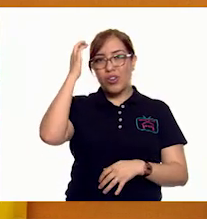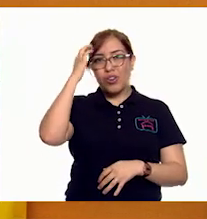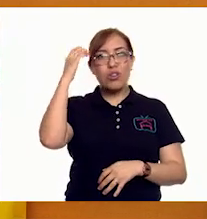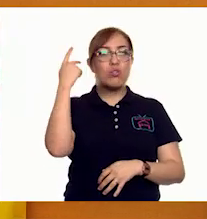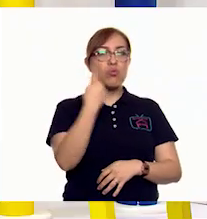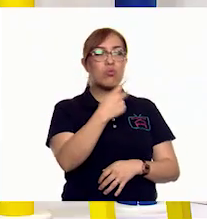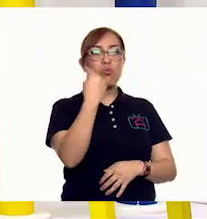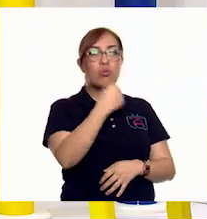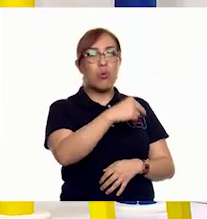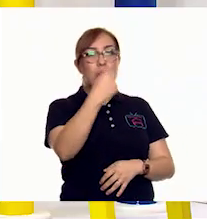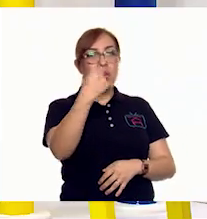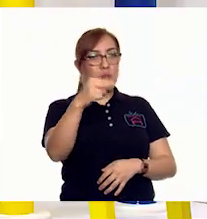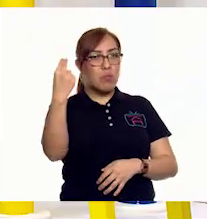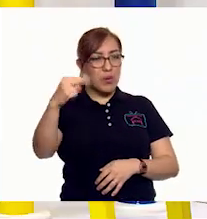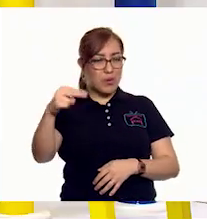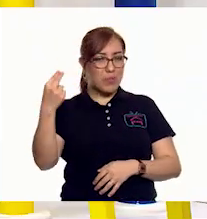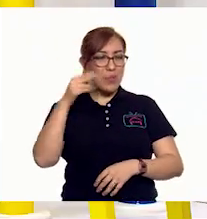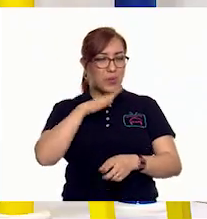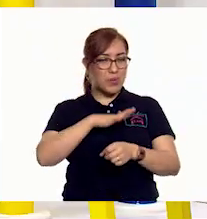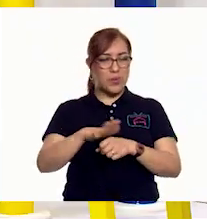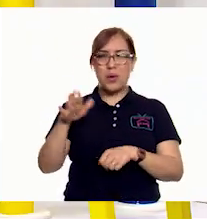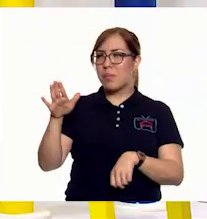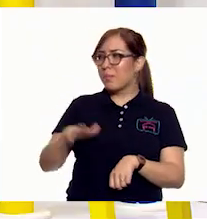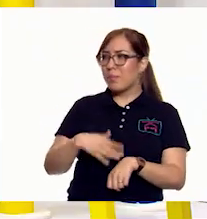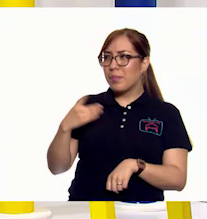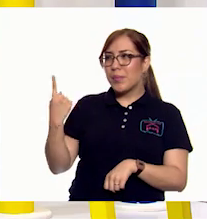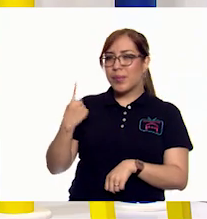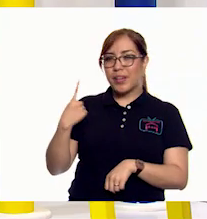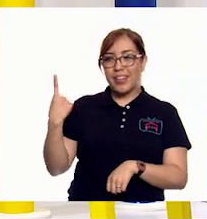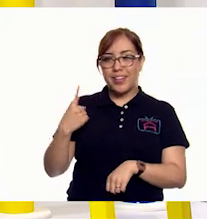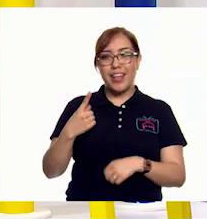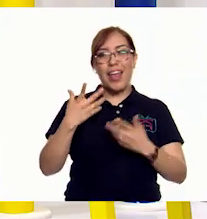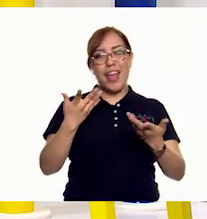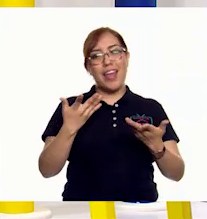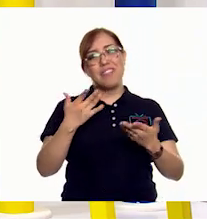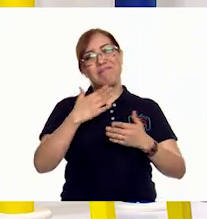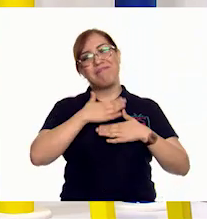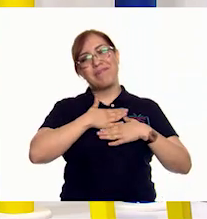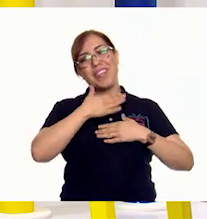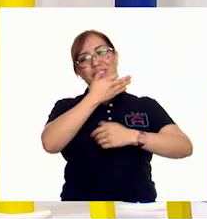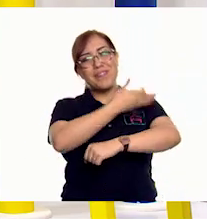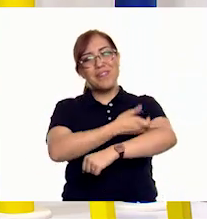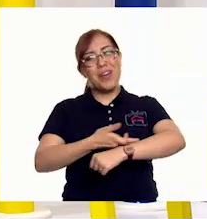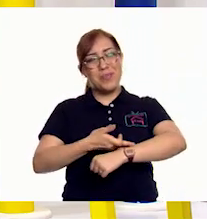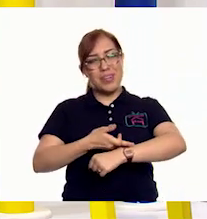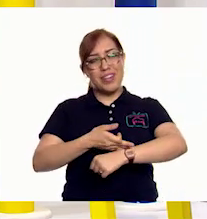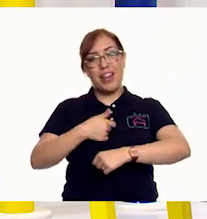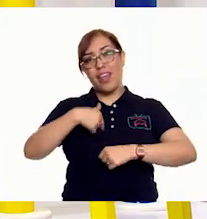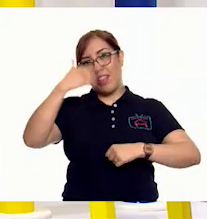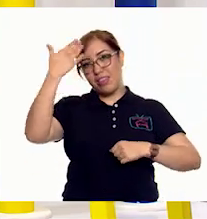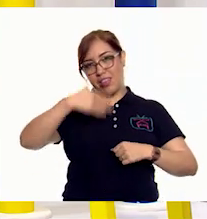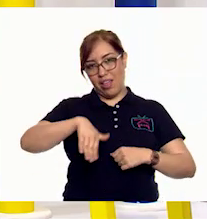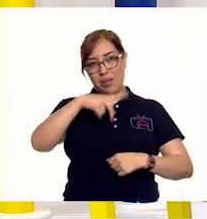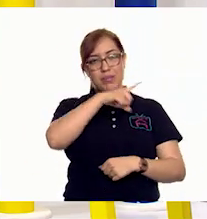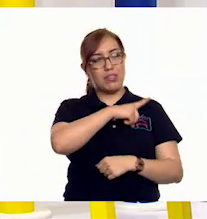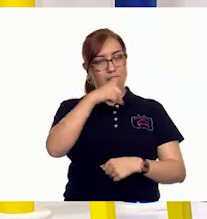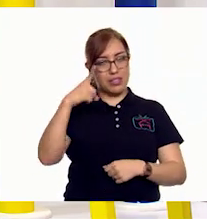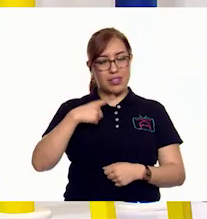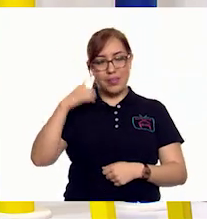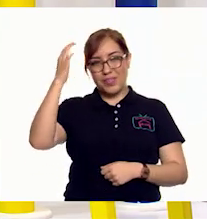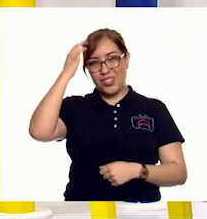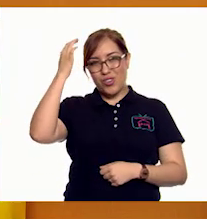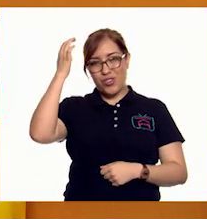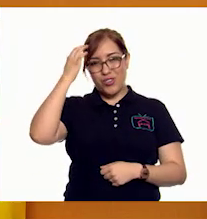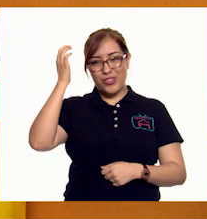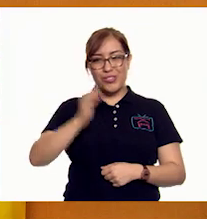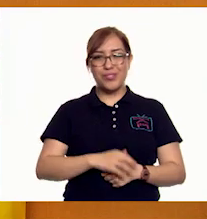crees? Porque, pues porque en principio es parte de mi familia y tengo que saber quiénes componen mi familia. Tienes